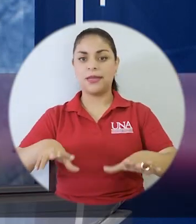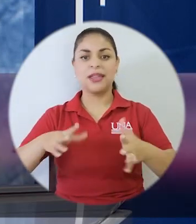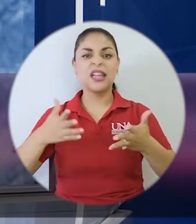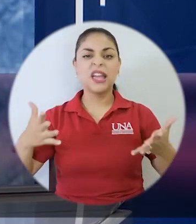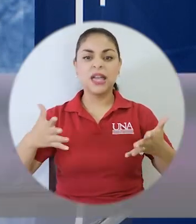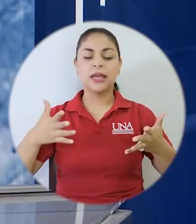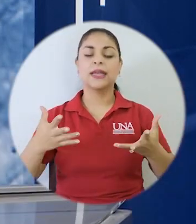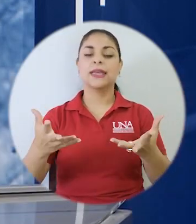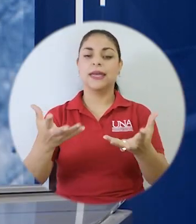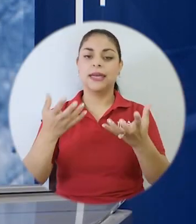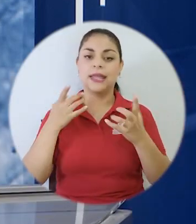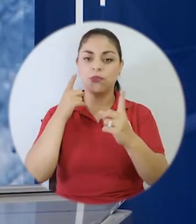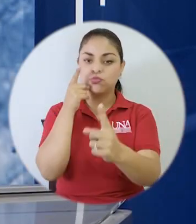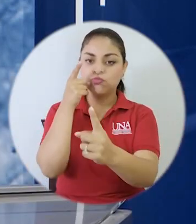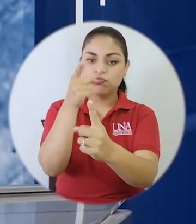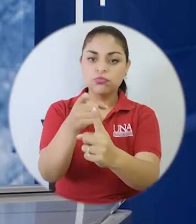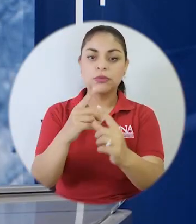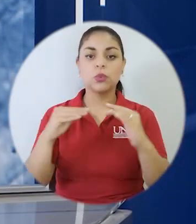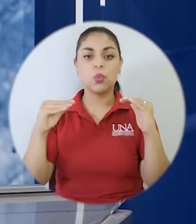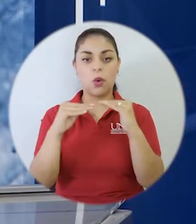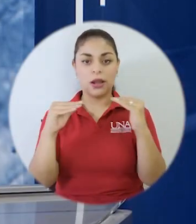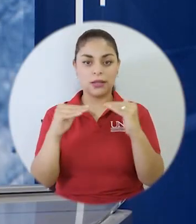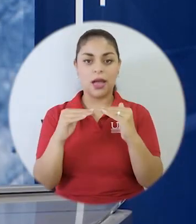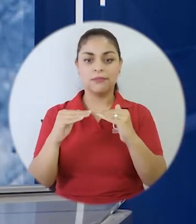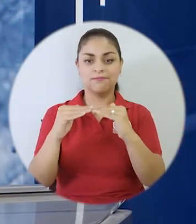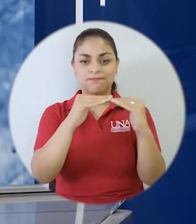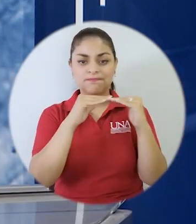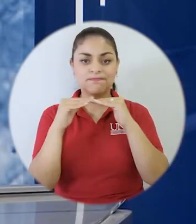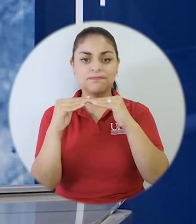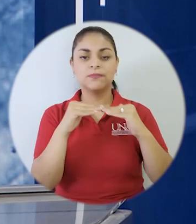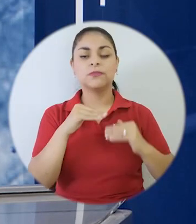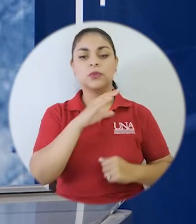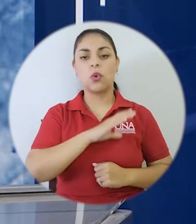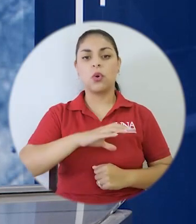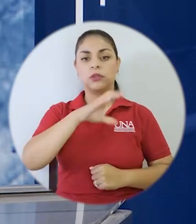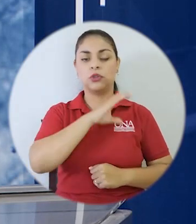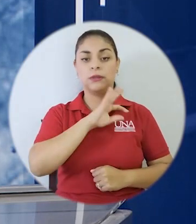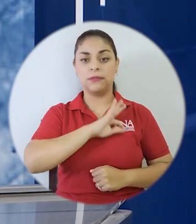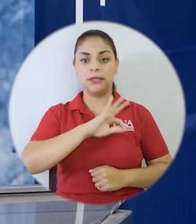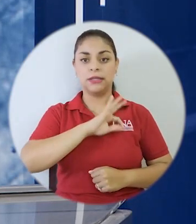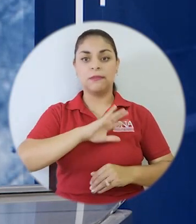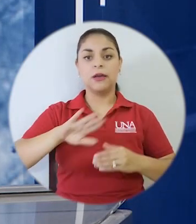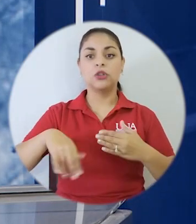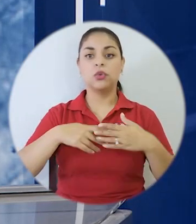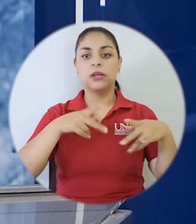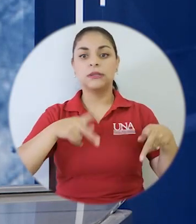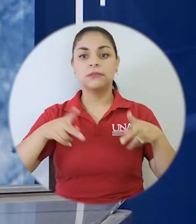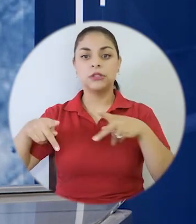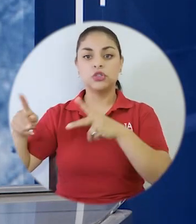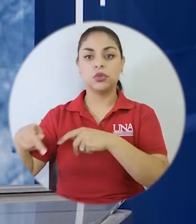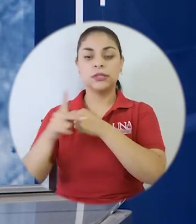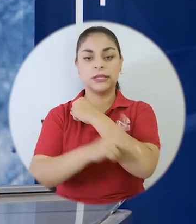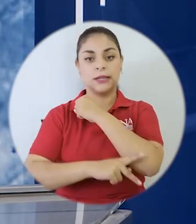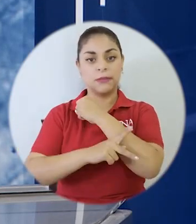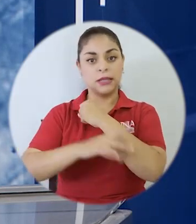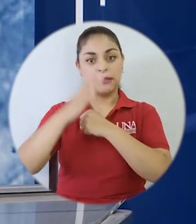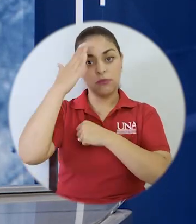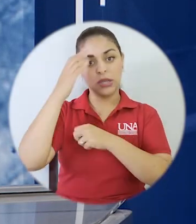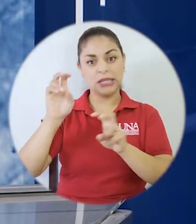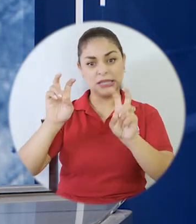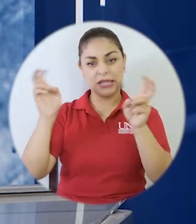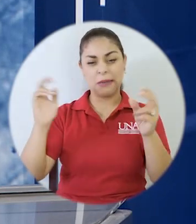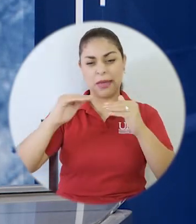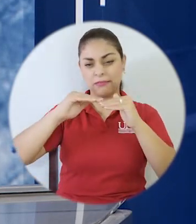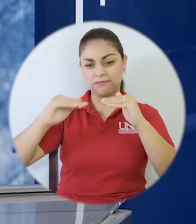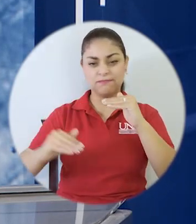el norte de que lo que debemos pretender es la igualdad, ¿verdad? La equidad de condiciones y del bienestar para todas las personas del país,